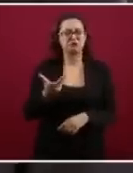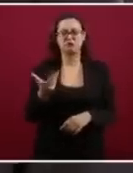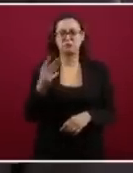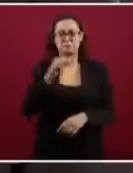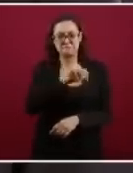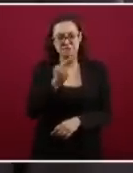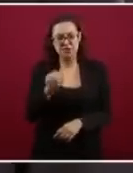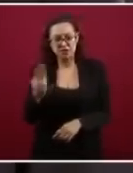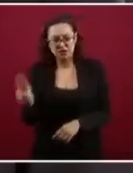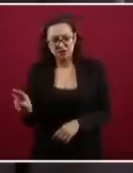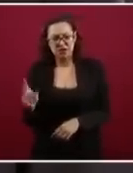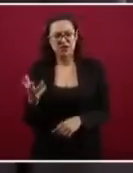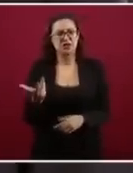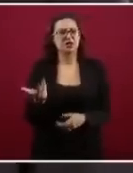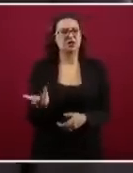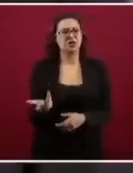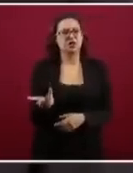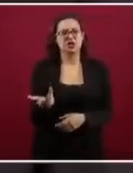Michoacán,